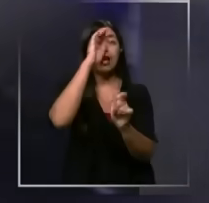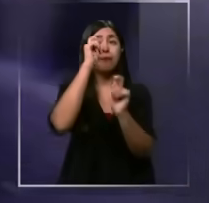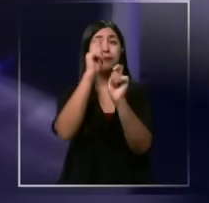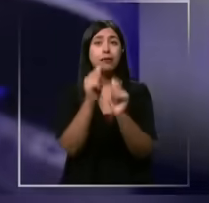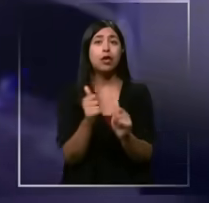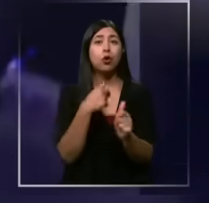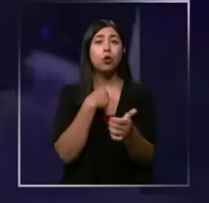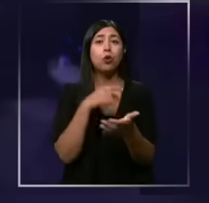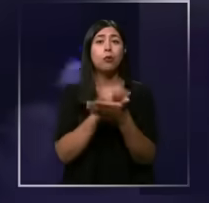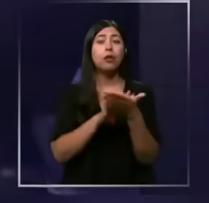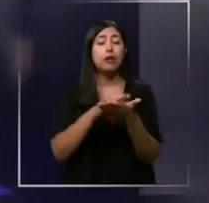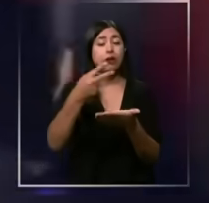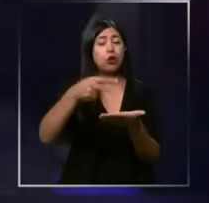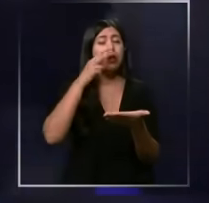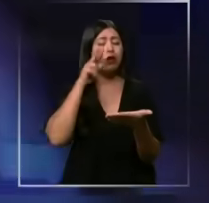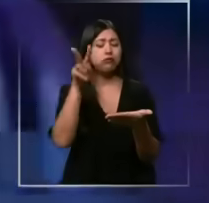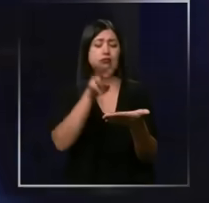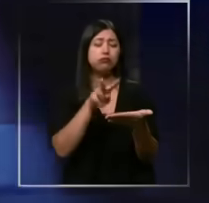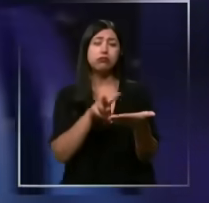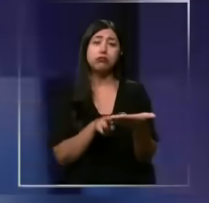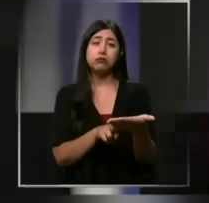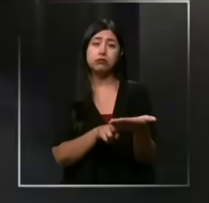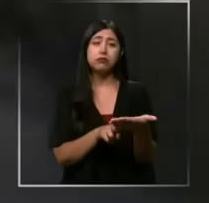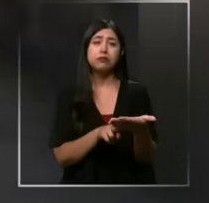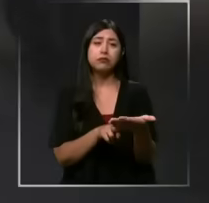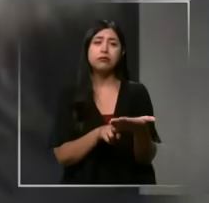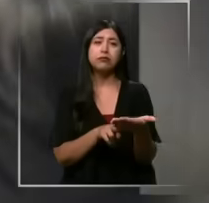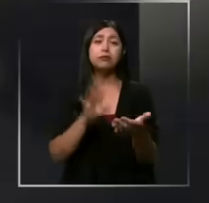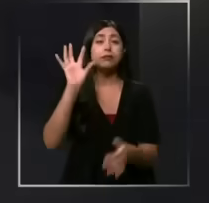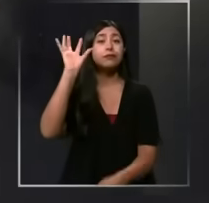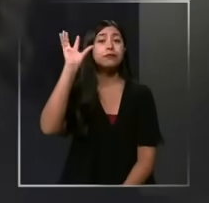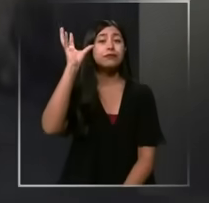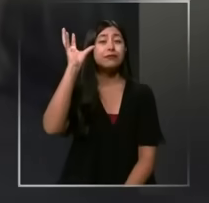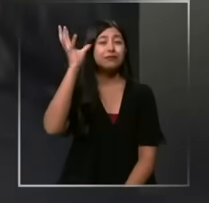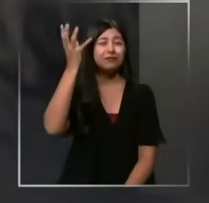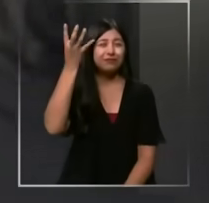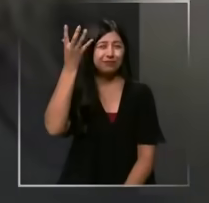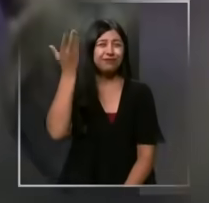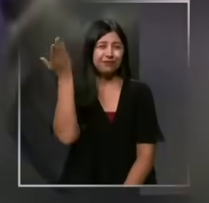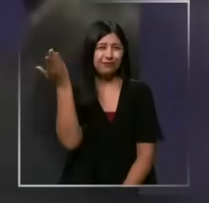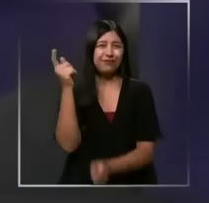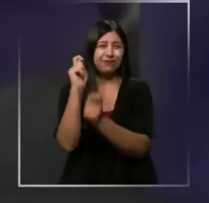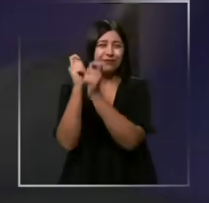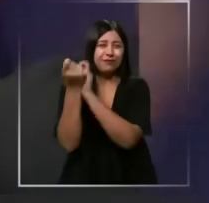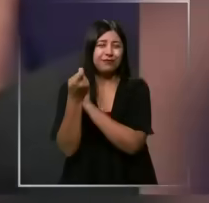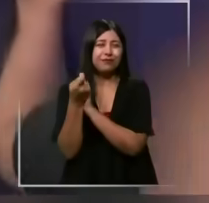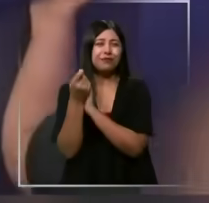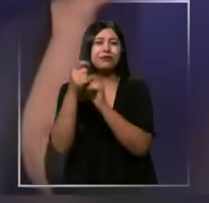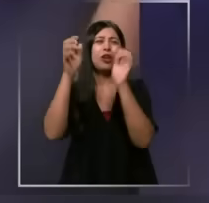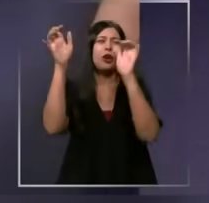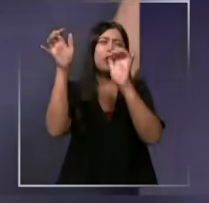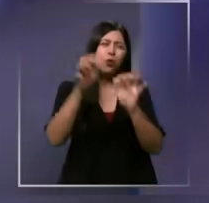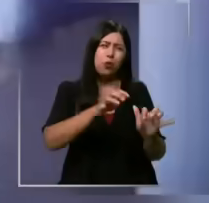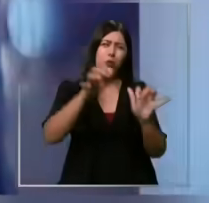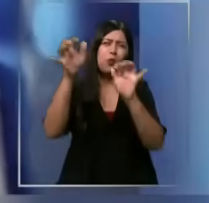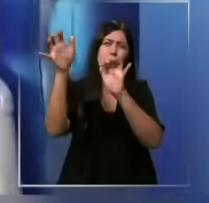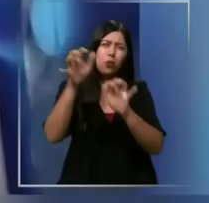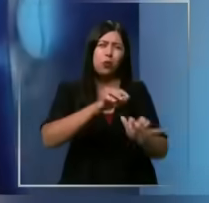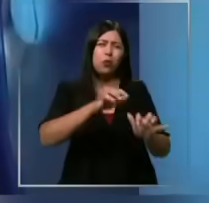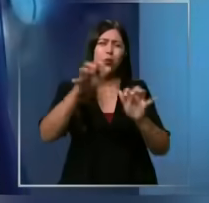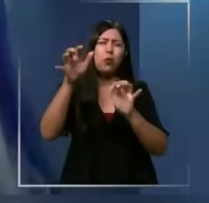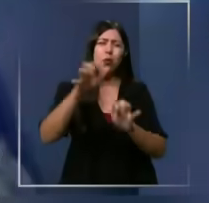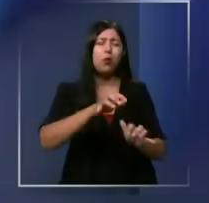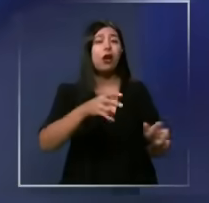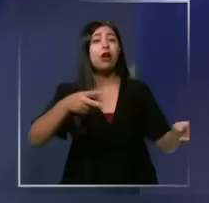Cuando uno lee las noticias, dicen que los cambios climáticos, nosotros lo vemos, que hay lluvias torrenciales, hay,